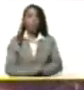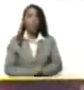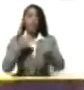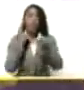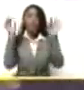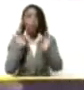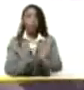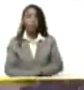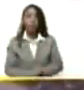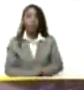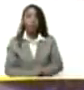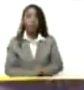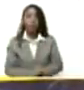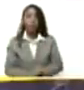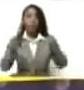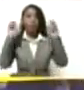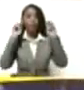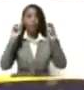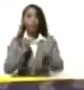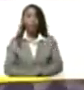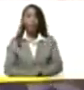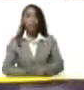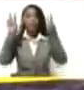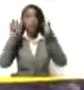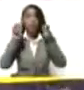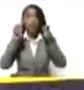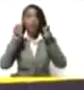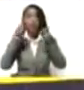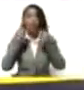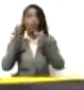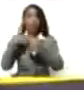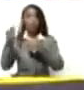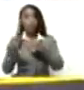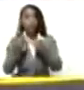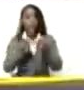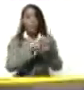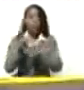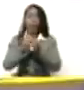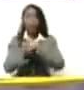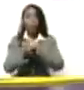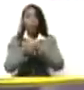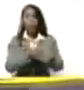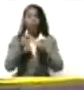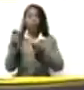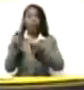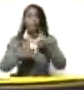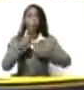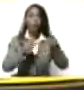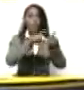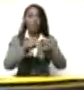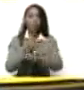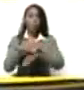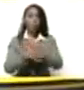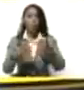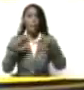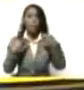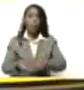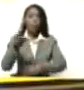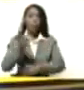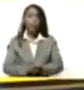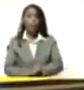la variante o micro de más contagiosa hay que cuidarse al que se cuida le va